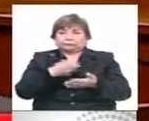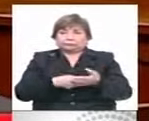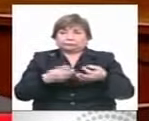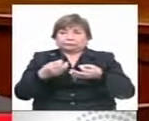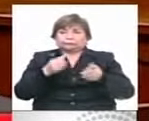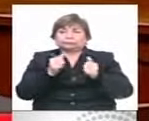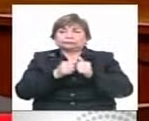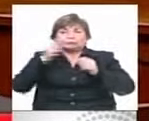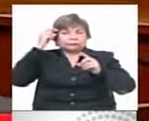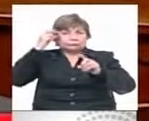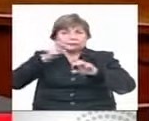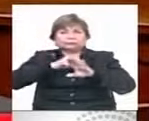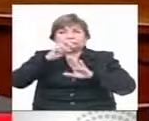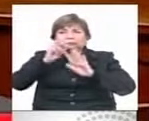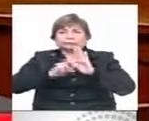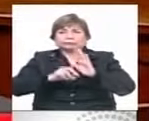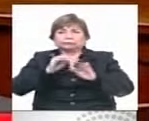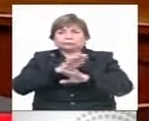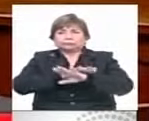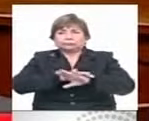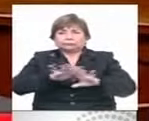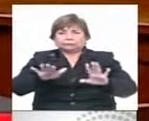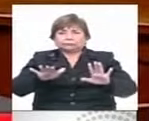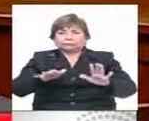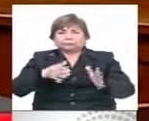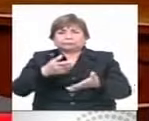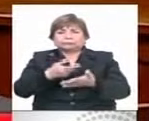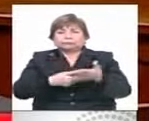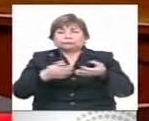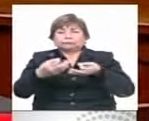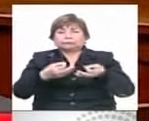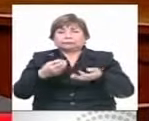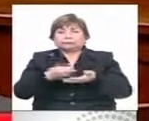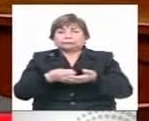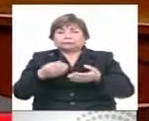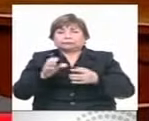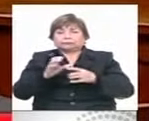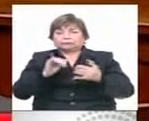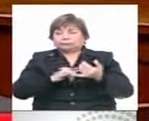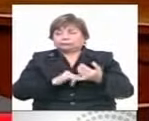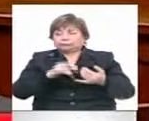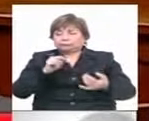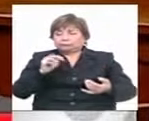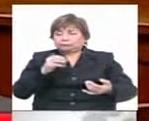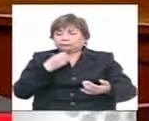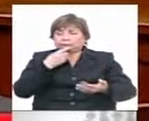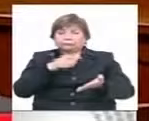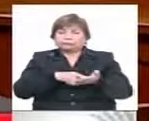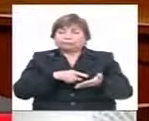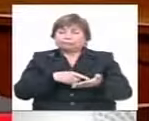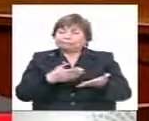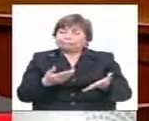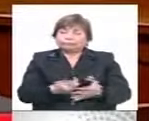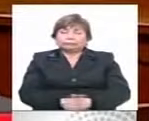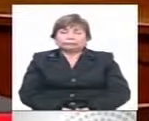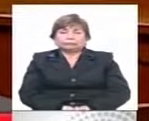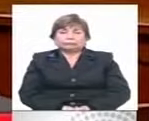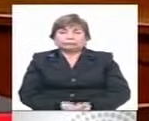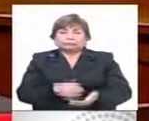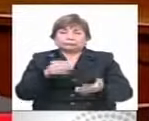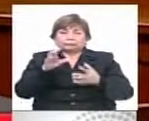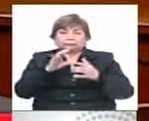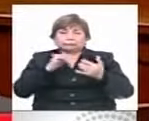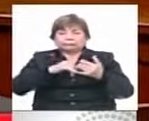con proyectos como la culminación del gasoducto sur que nuestro gobierno hará realidad. El gas